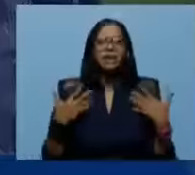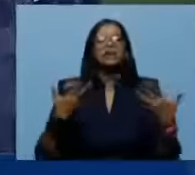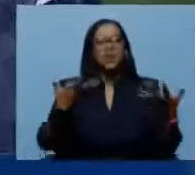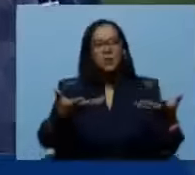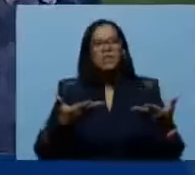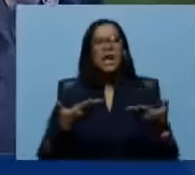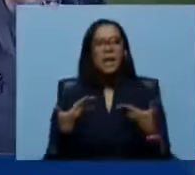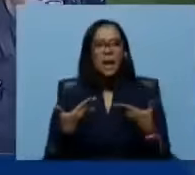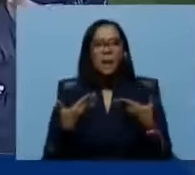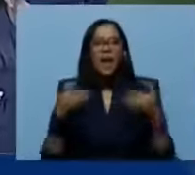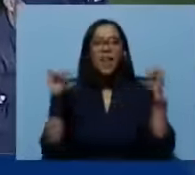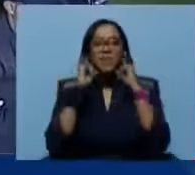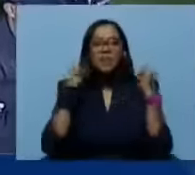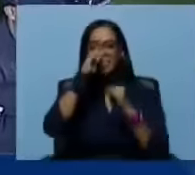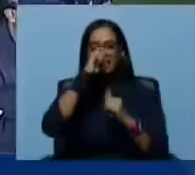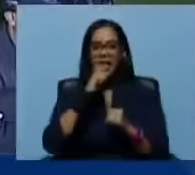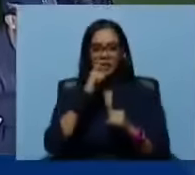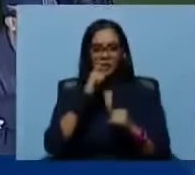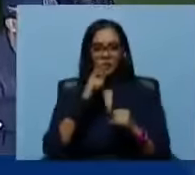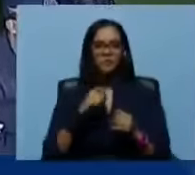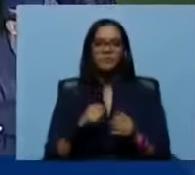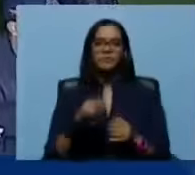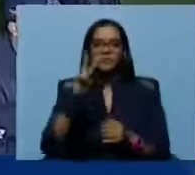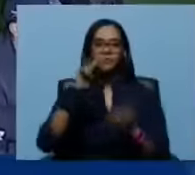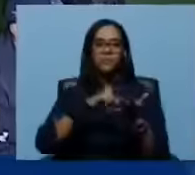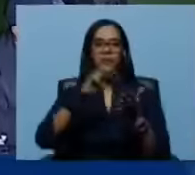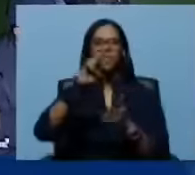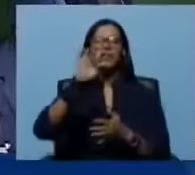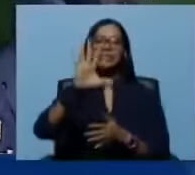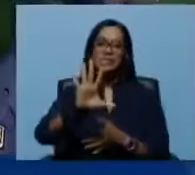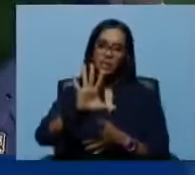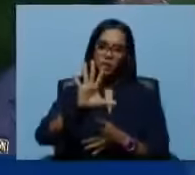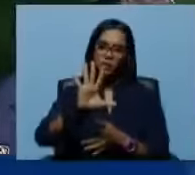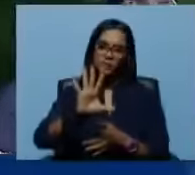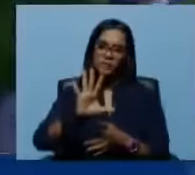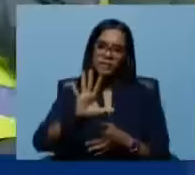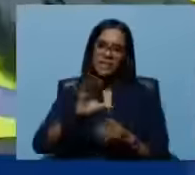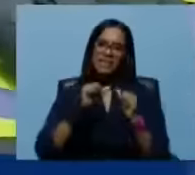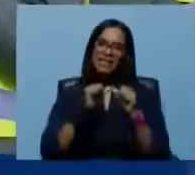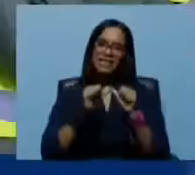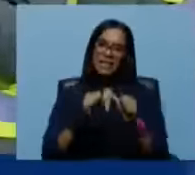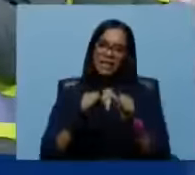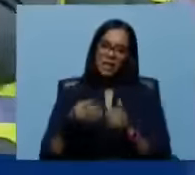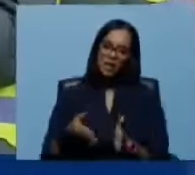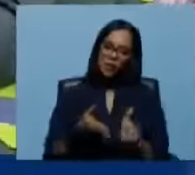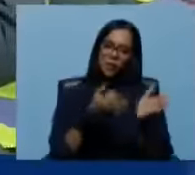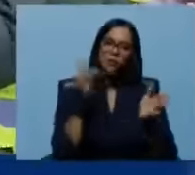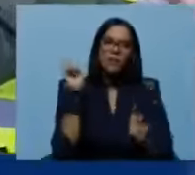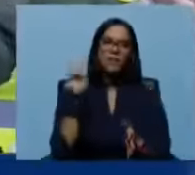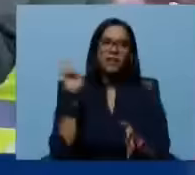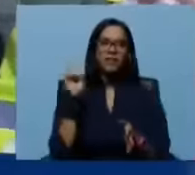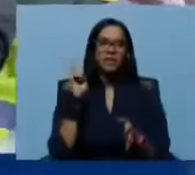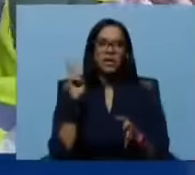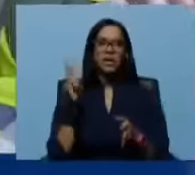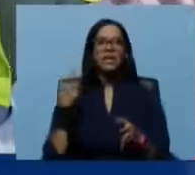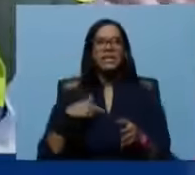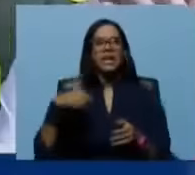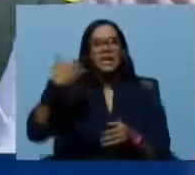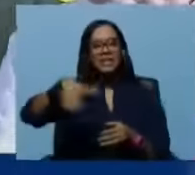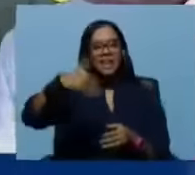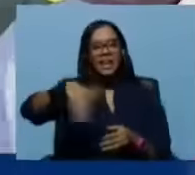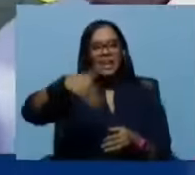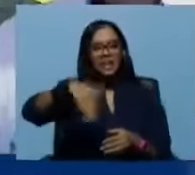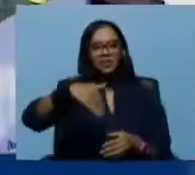daremos el feliz año y el 2025 seguirá el curso de una Venezuela que tiene derecho